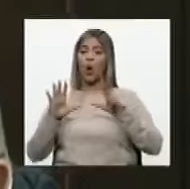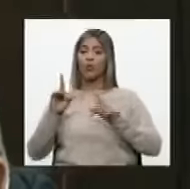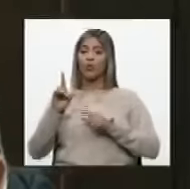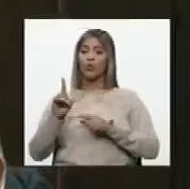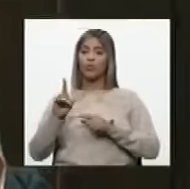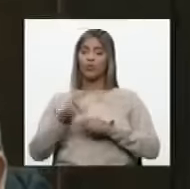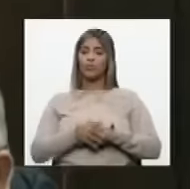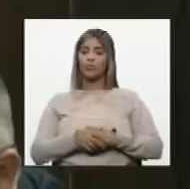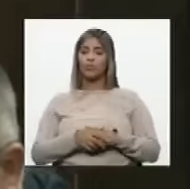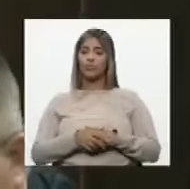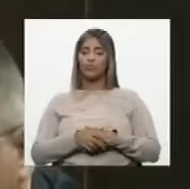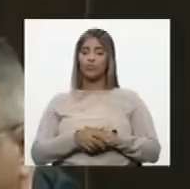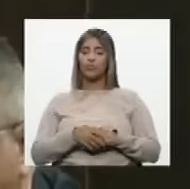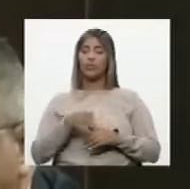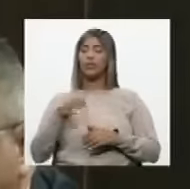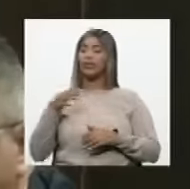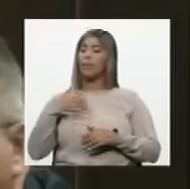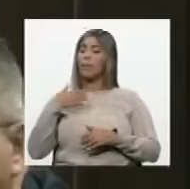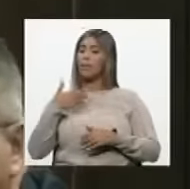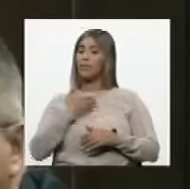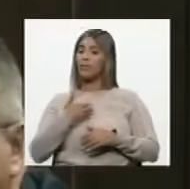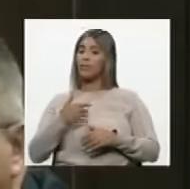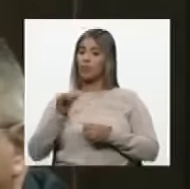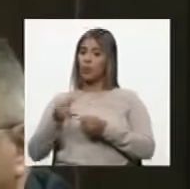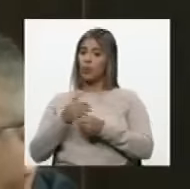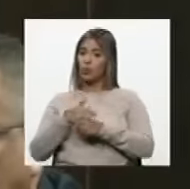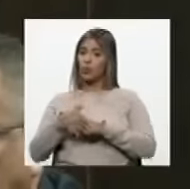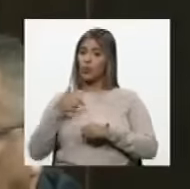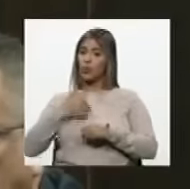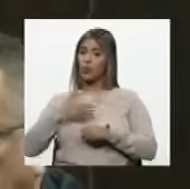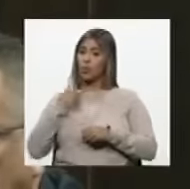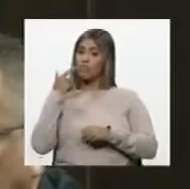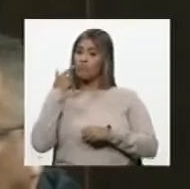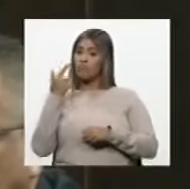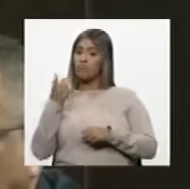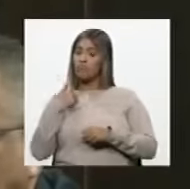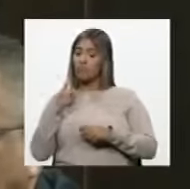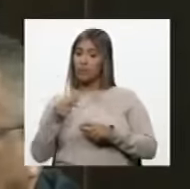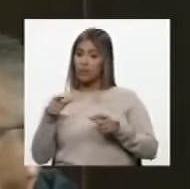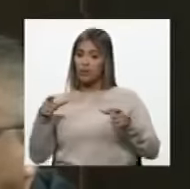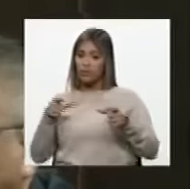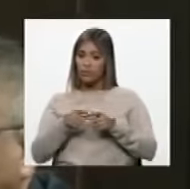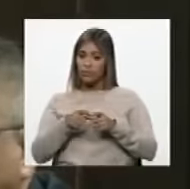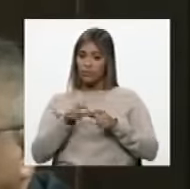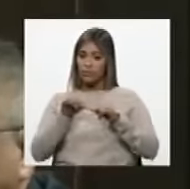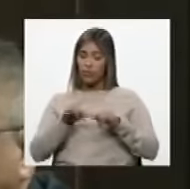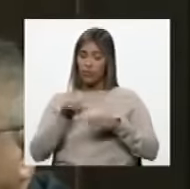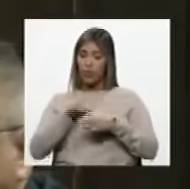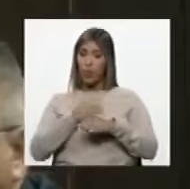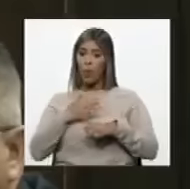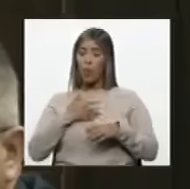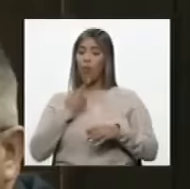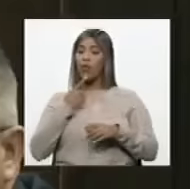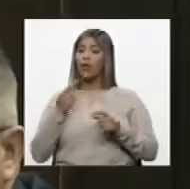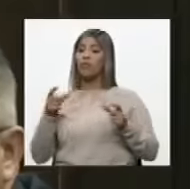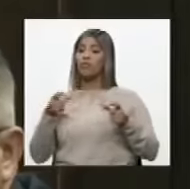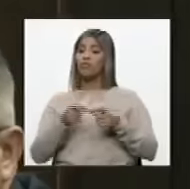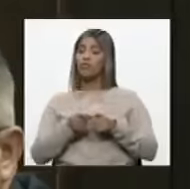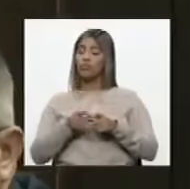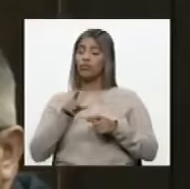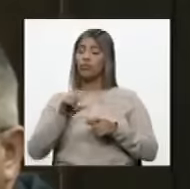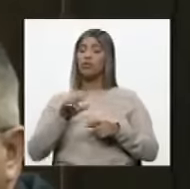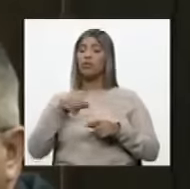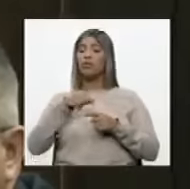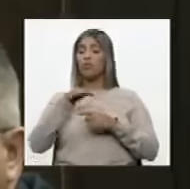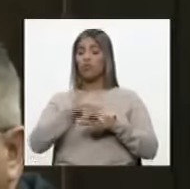Andrés Bello. Señor presidente, yo quisiera ver la posibilidad de que para la sesión del jueves pudiéramos tener un acuerdo sobre eso y